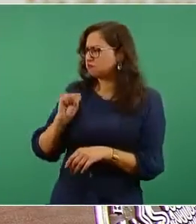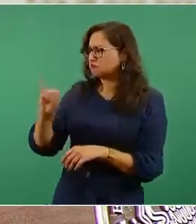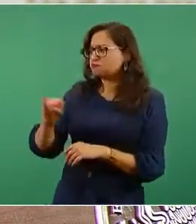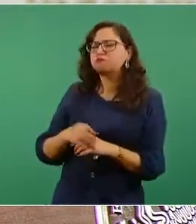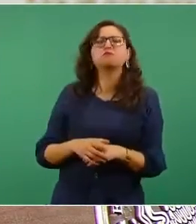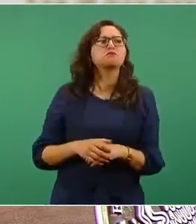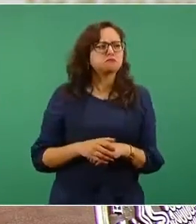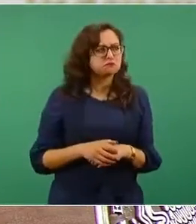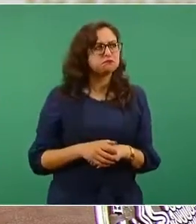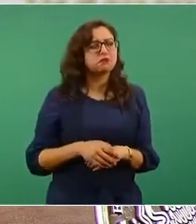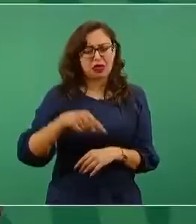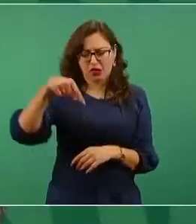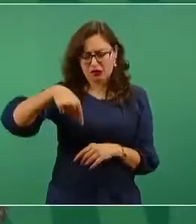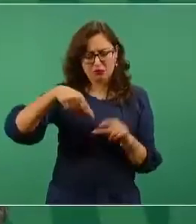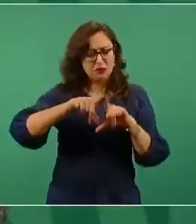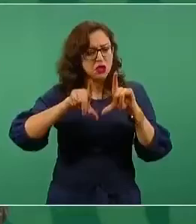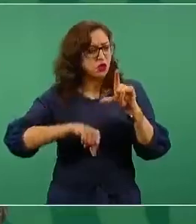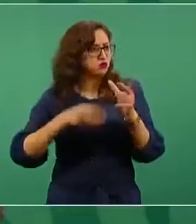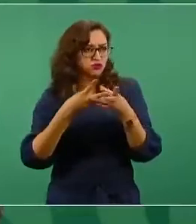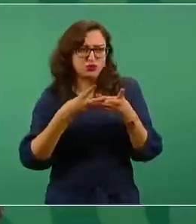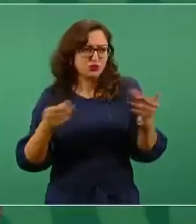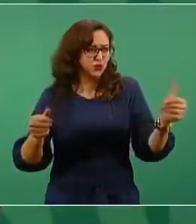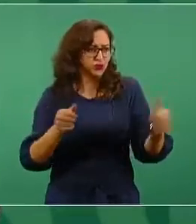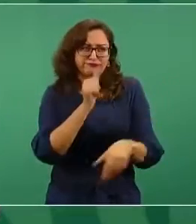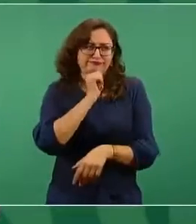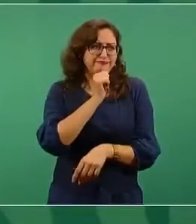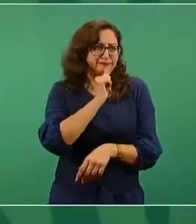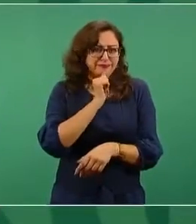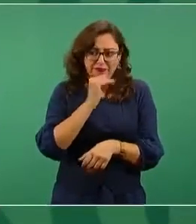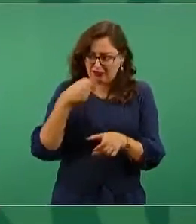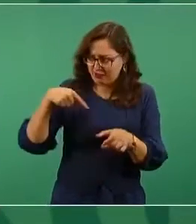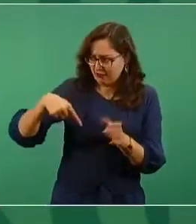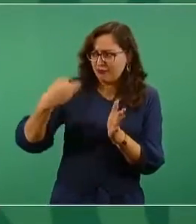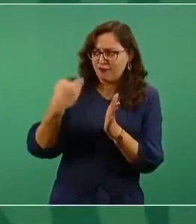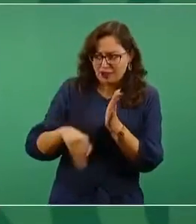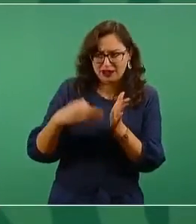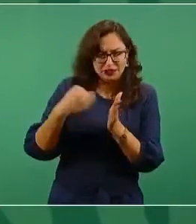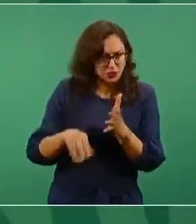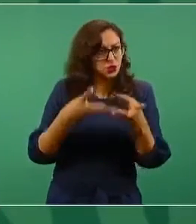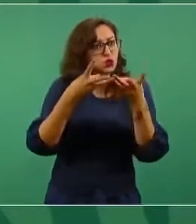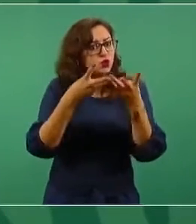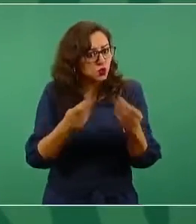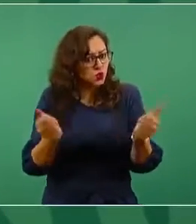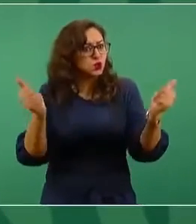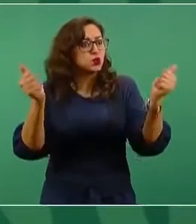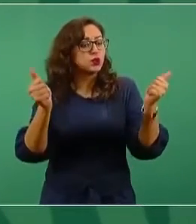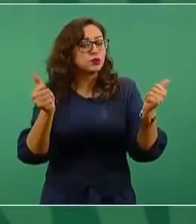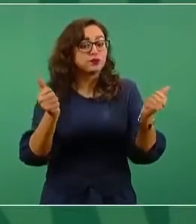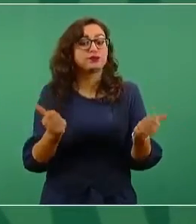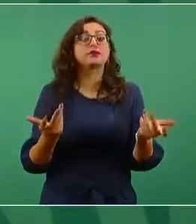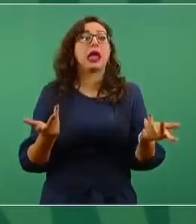Entonces ahora dicen, ya queremos también